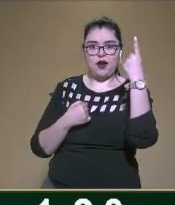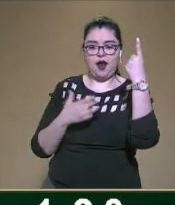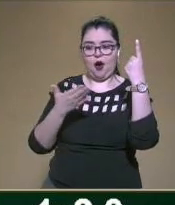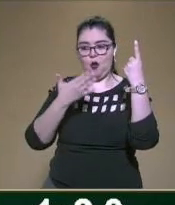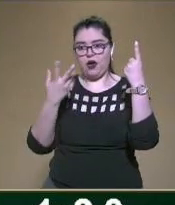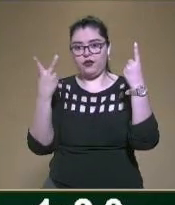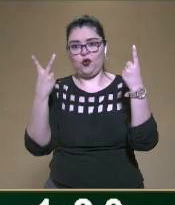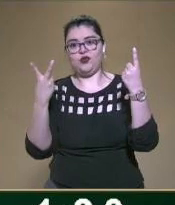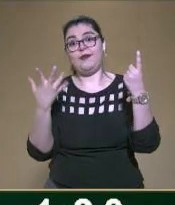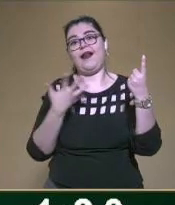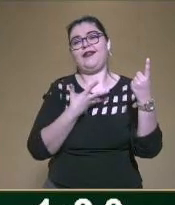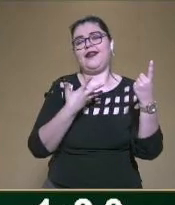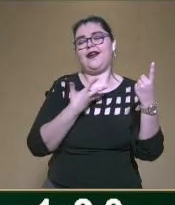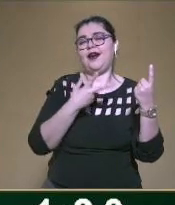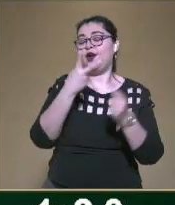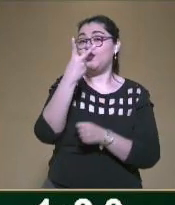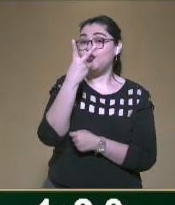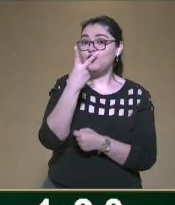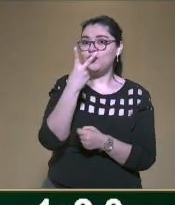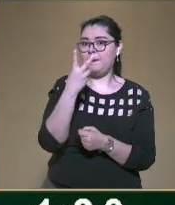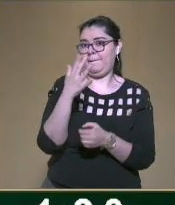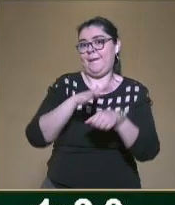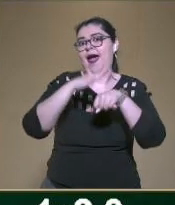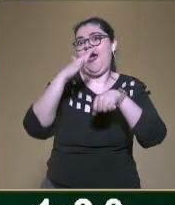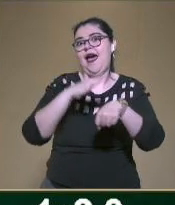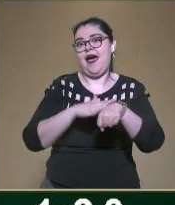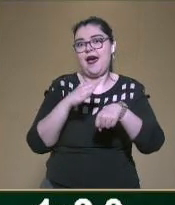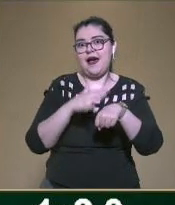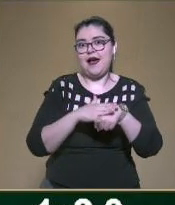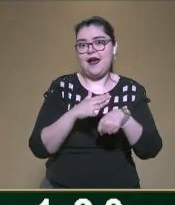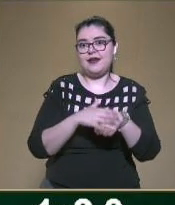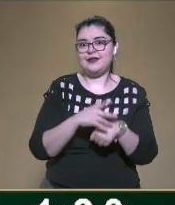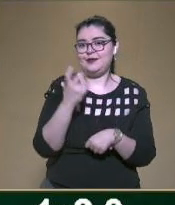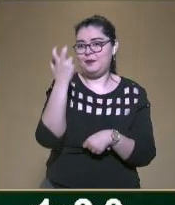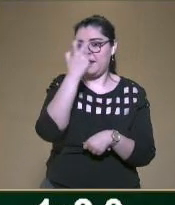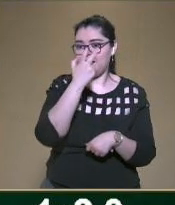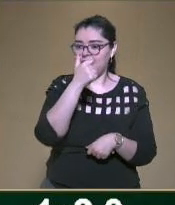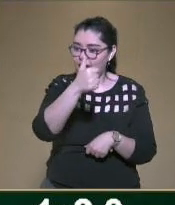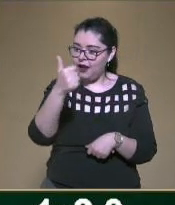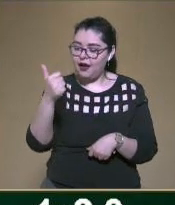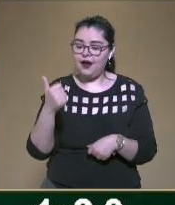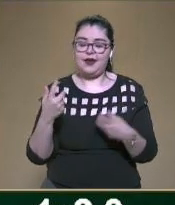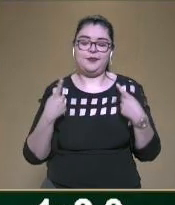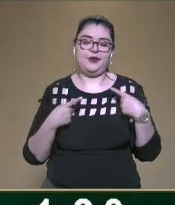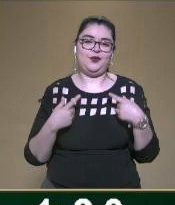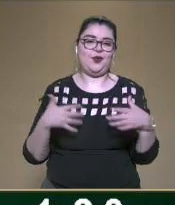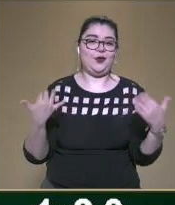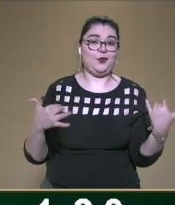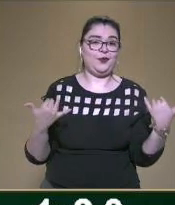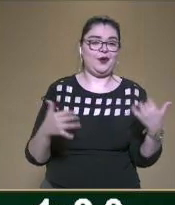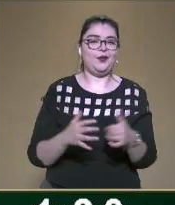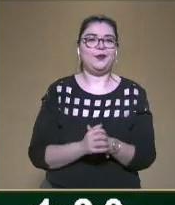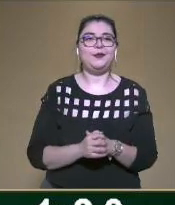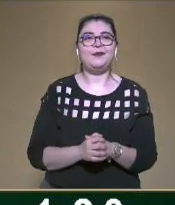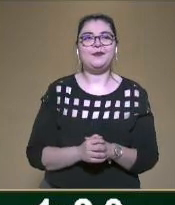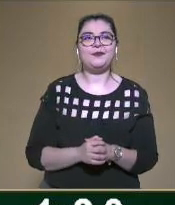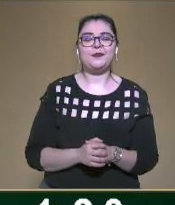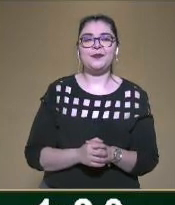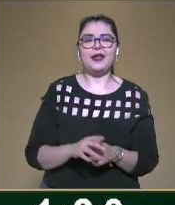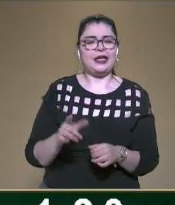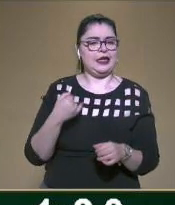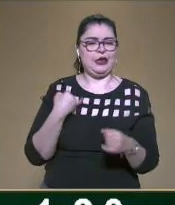porque tenemos más pizzas y sigue siendo la misma cantidad de personas. Entonces, nuevamente, hacemos la repartición,